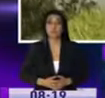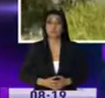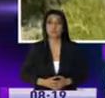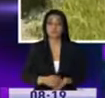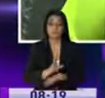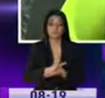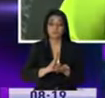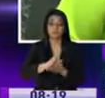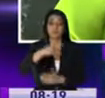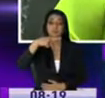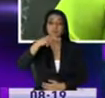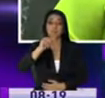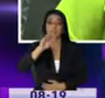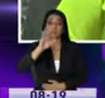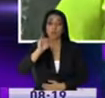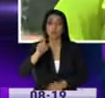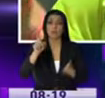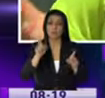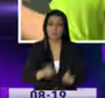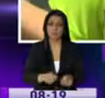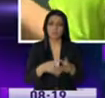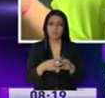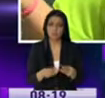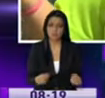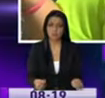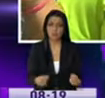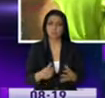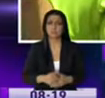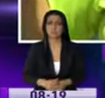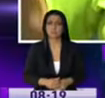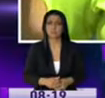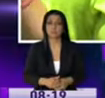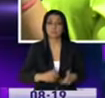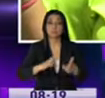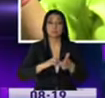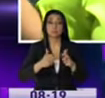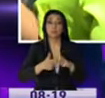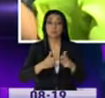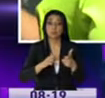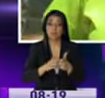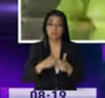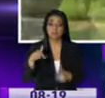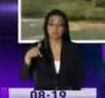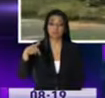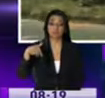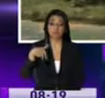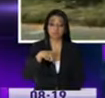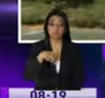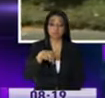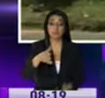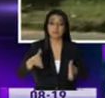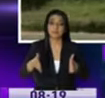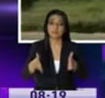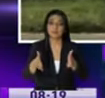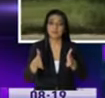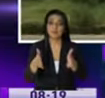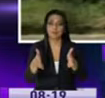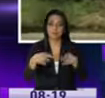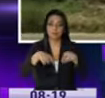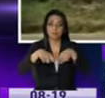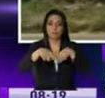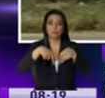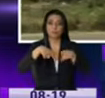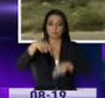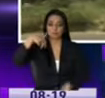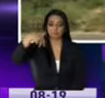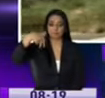el espacio público tiene que actuar, llena de veredas. El problema que se tiene ahí es que al caminar por la calle, por ahí pasa un